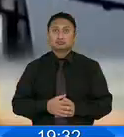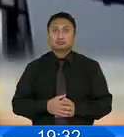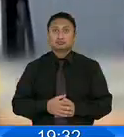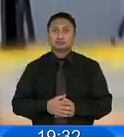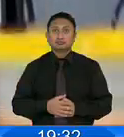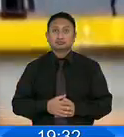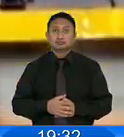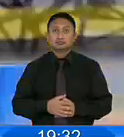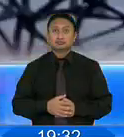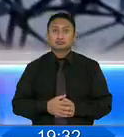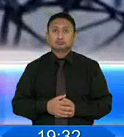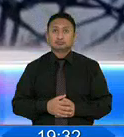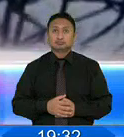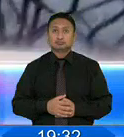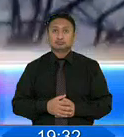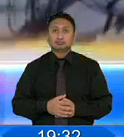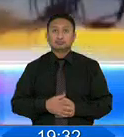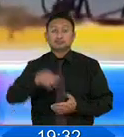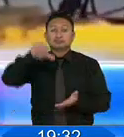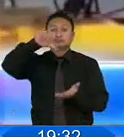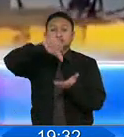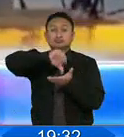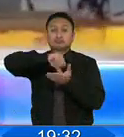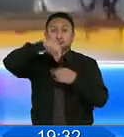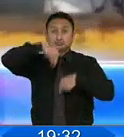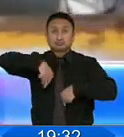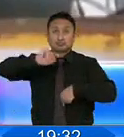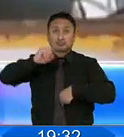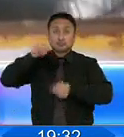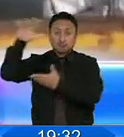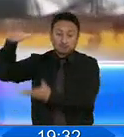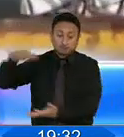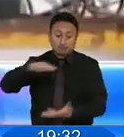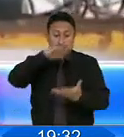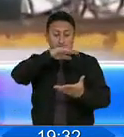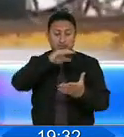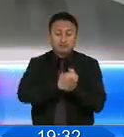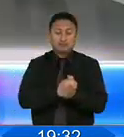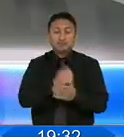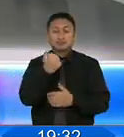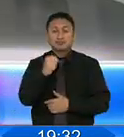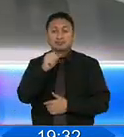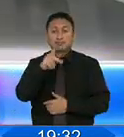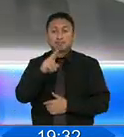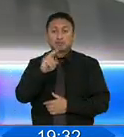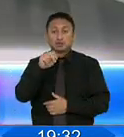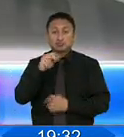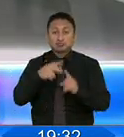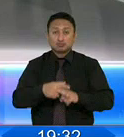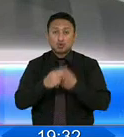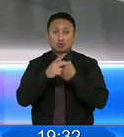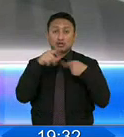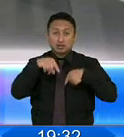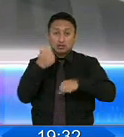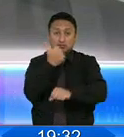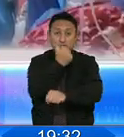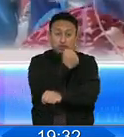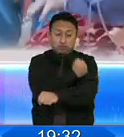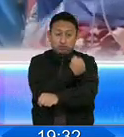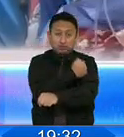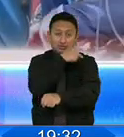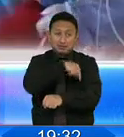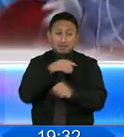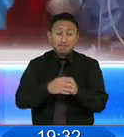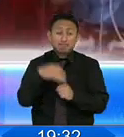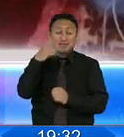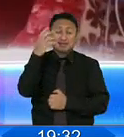Irán, por su parte, recibió el primer cargamento de la vacuna rusa Sputnik V, por lo que se espera se arranque la vacunación en este país, considerado el más afectado